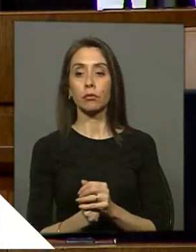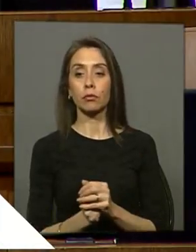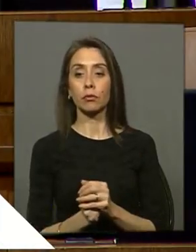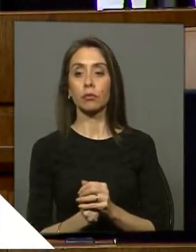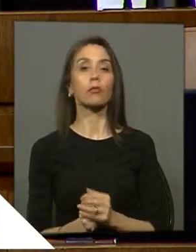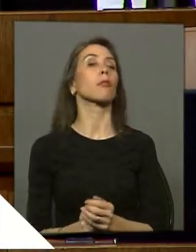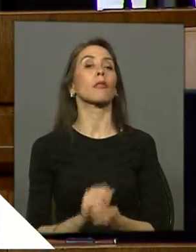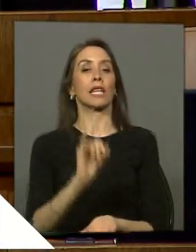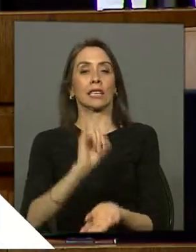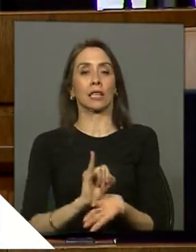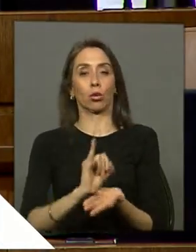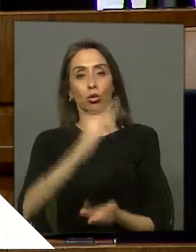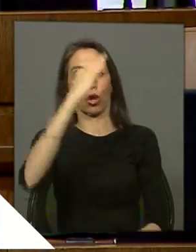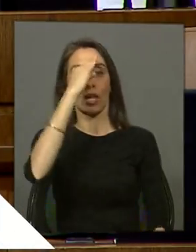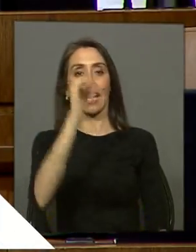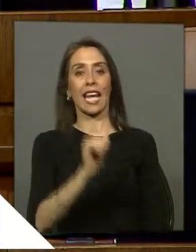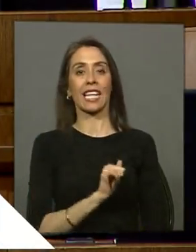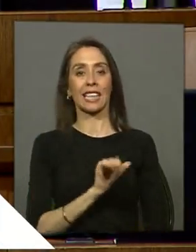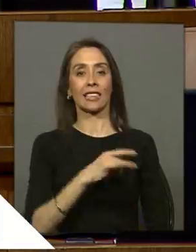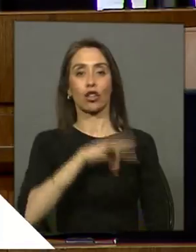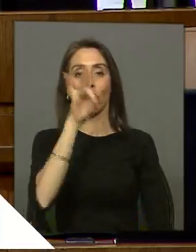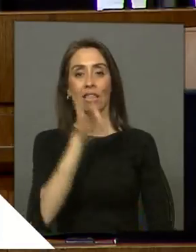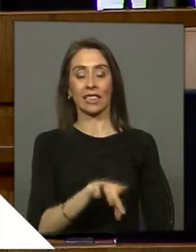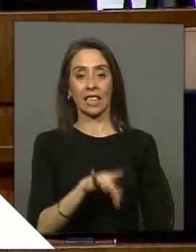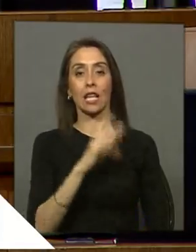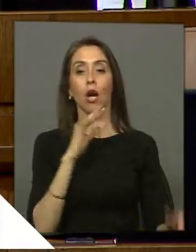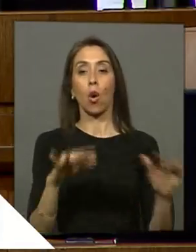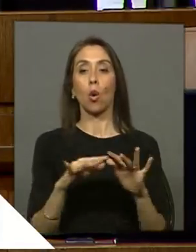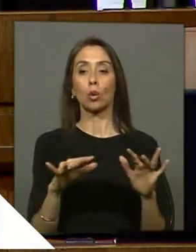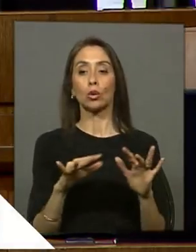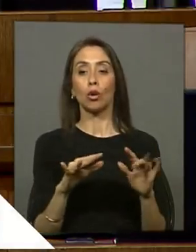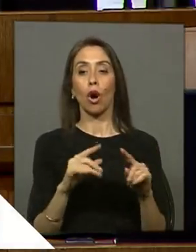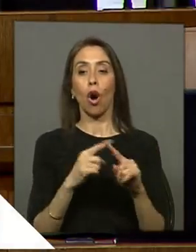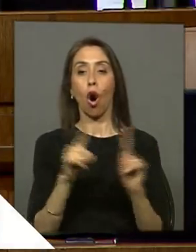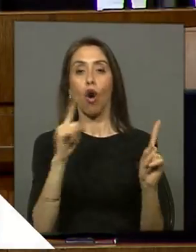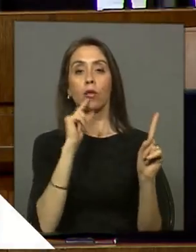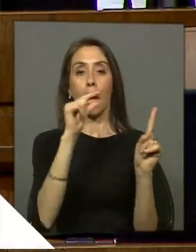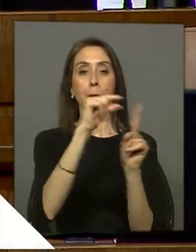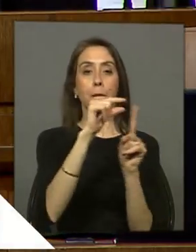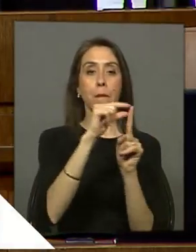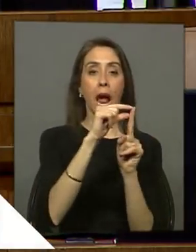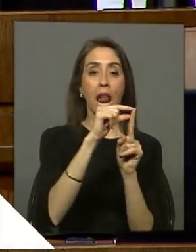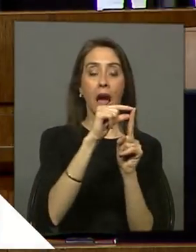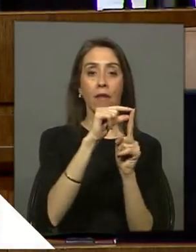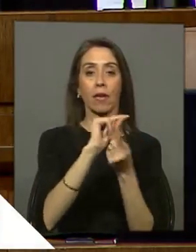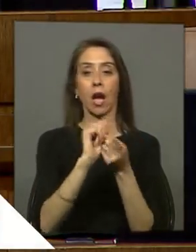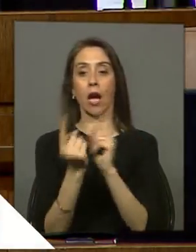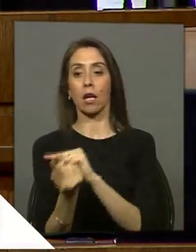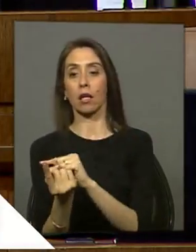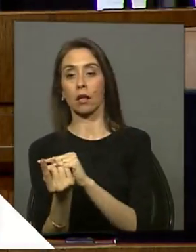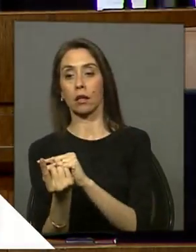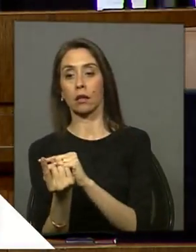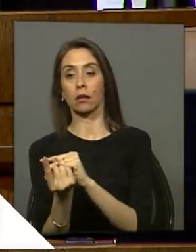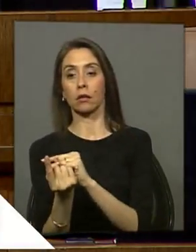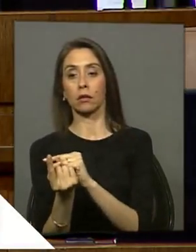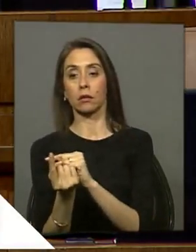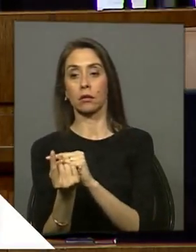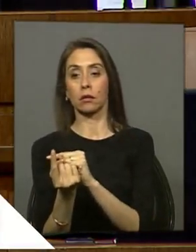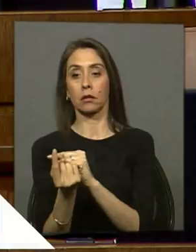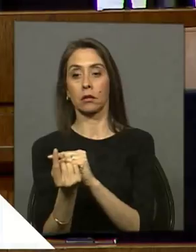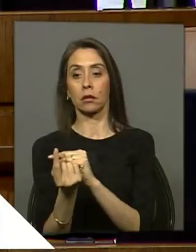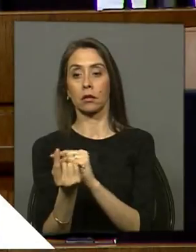ejército de Chile hubiera utilizado una palabra distinta se habría ganado necesariamente